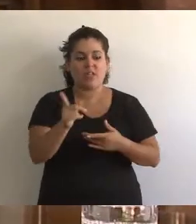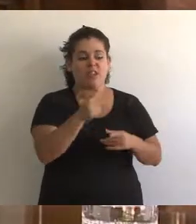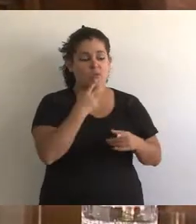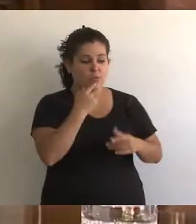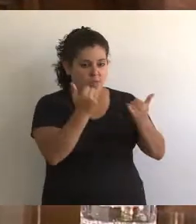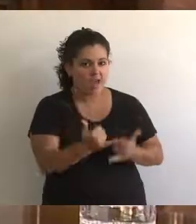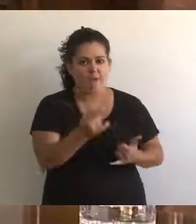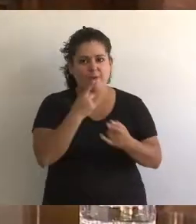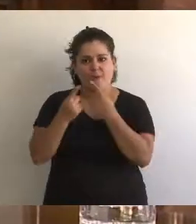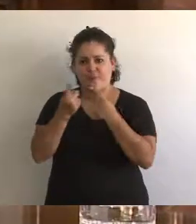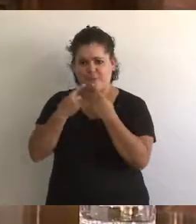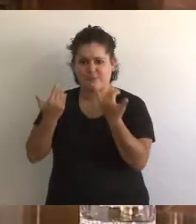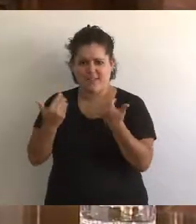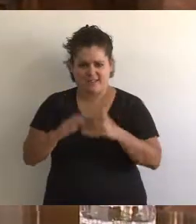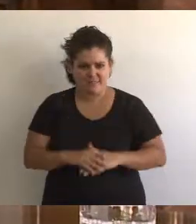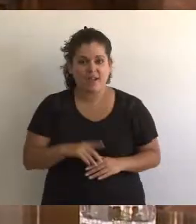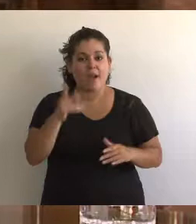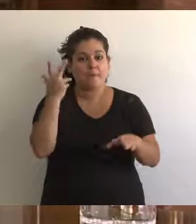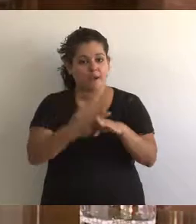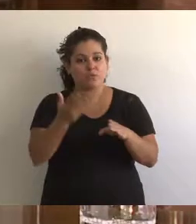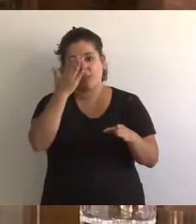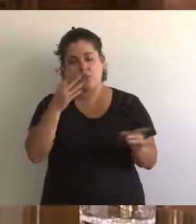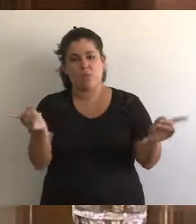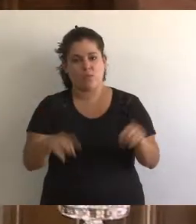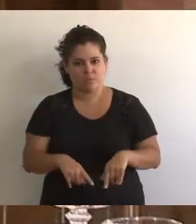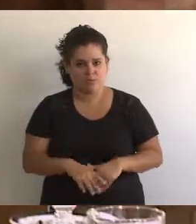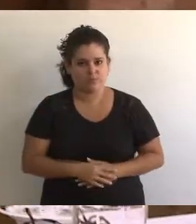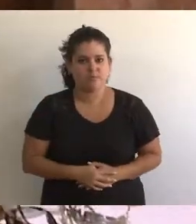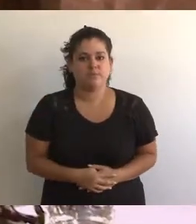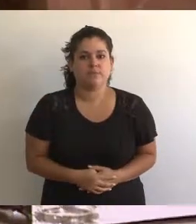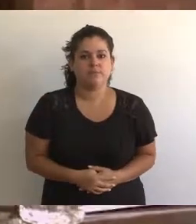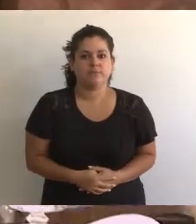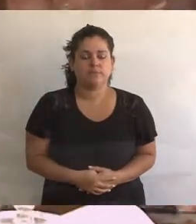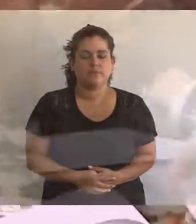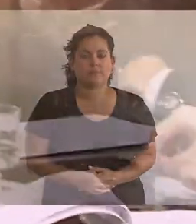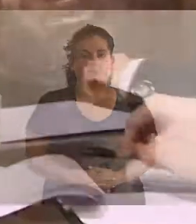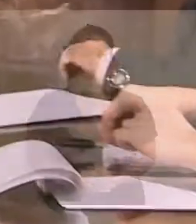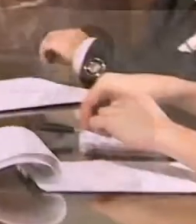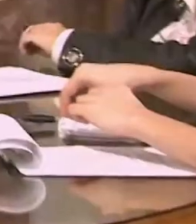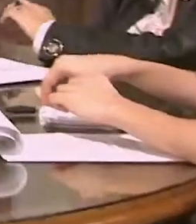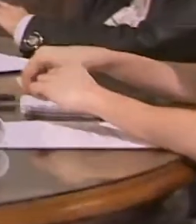legisladoras y cualquier duda que nos haya quedado en la mesa para poder transmitírselas. Pausa y volvemos.